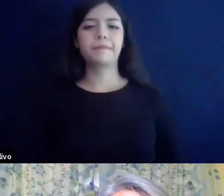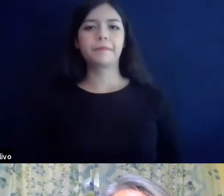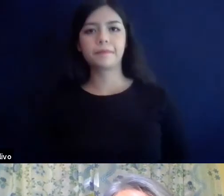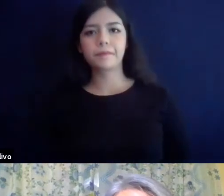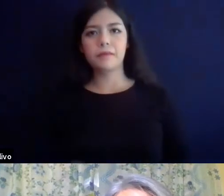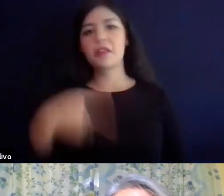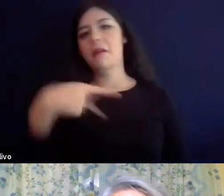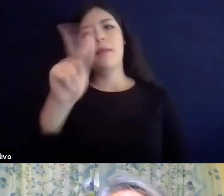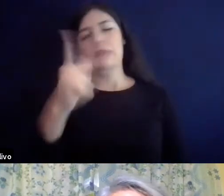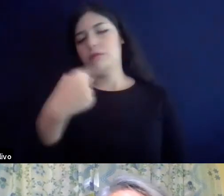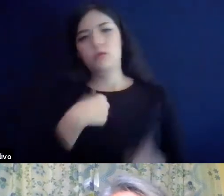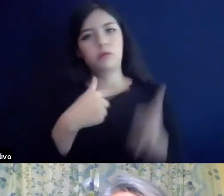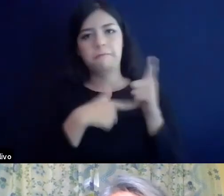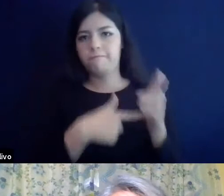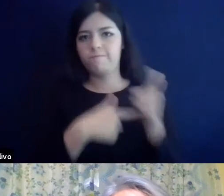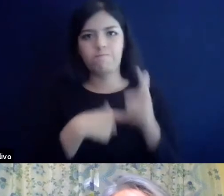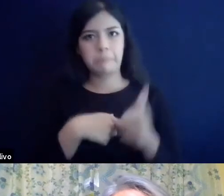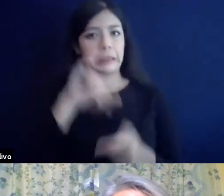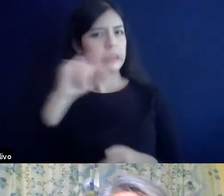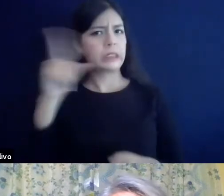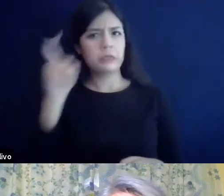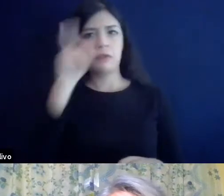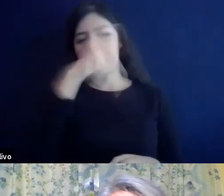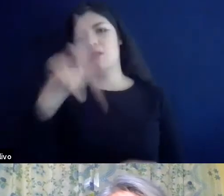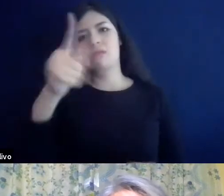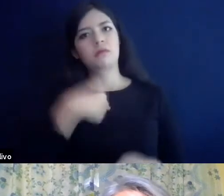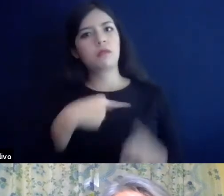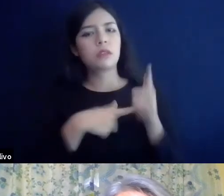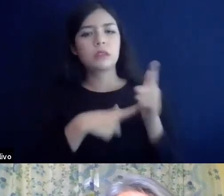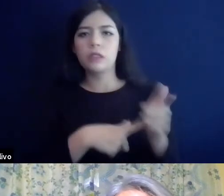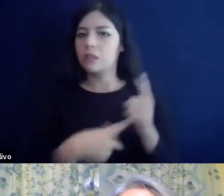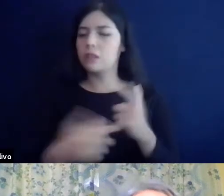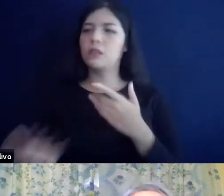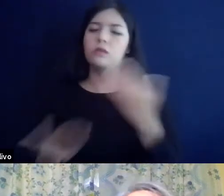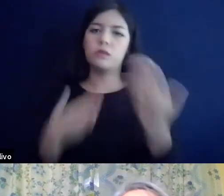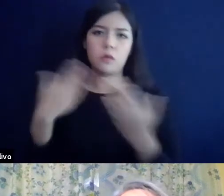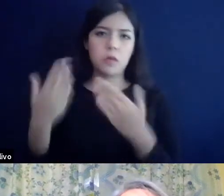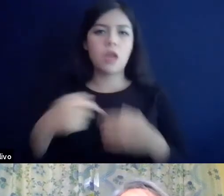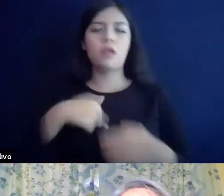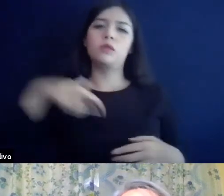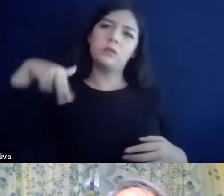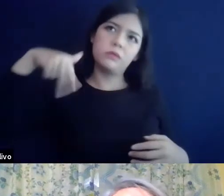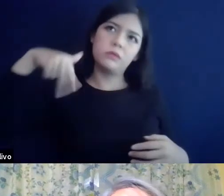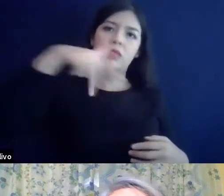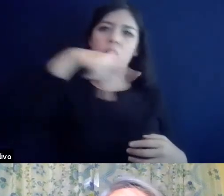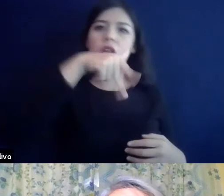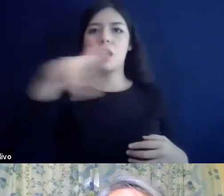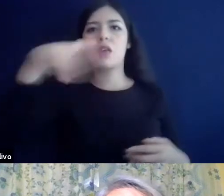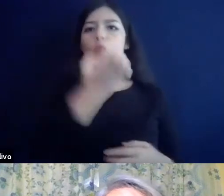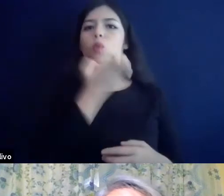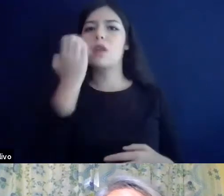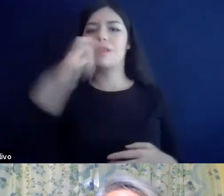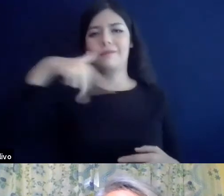pude acceder con dificultades, pero sí me podía trasladar y movilizar. Ya